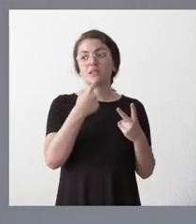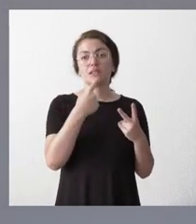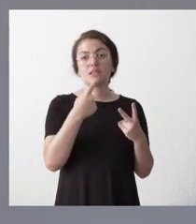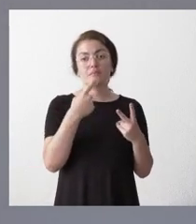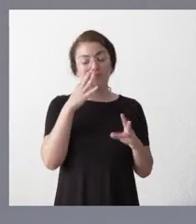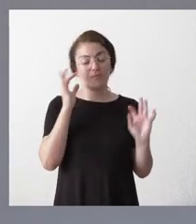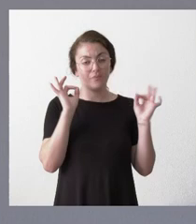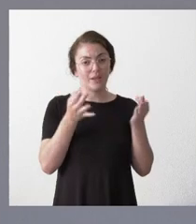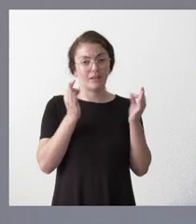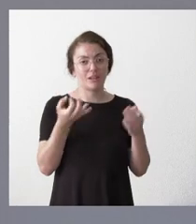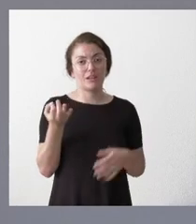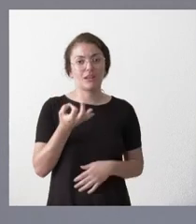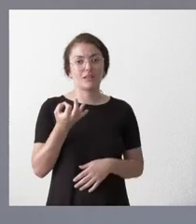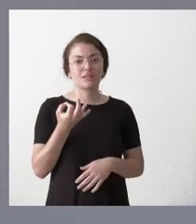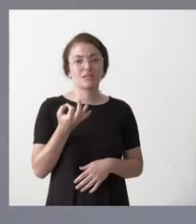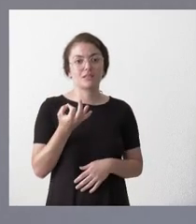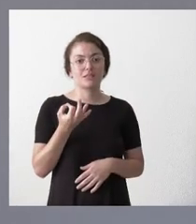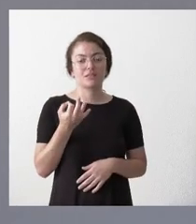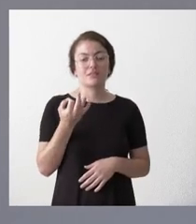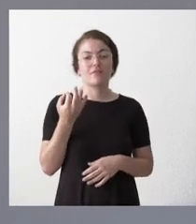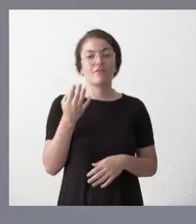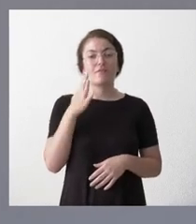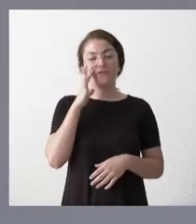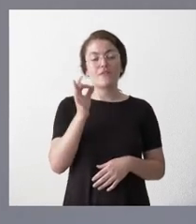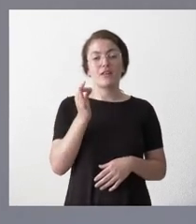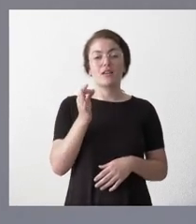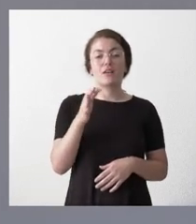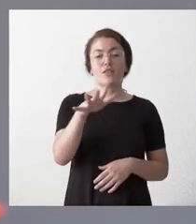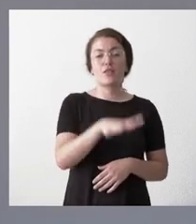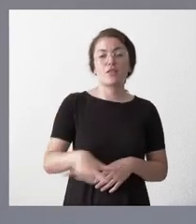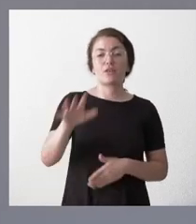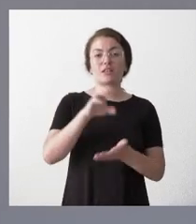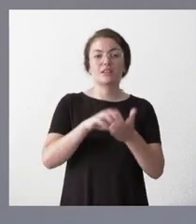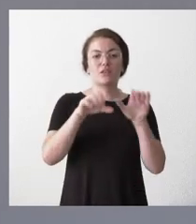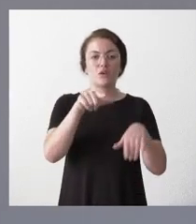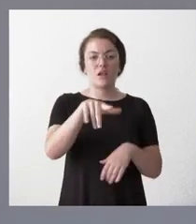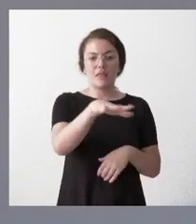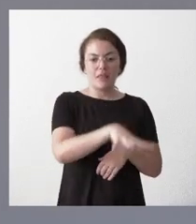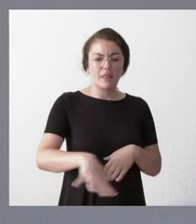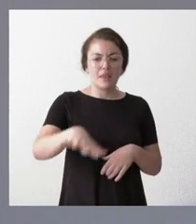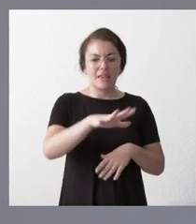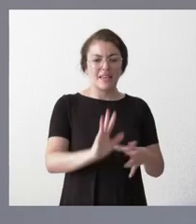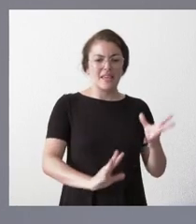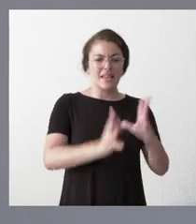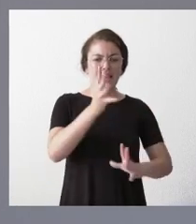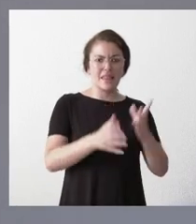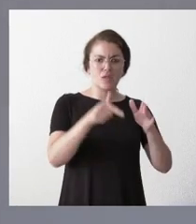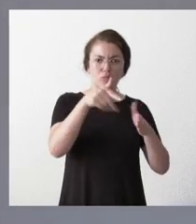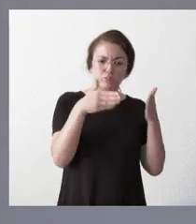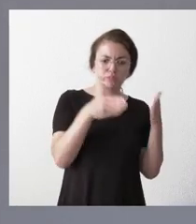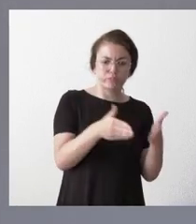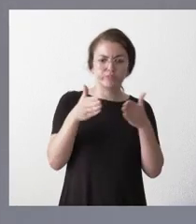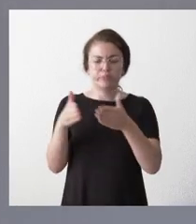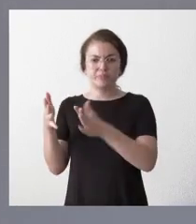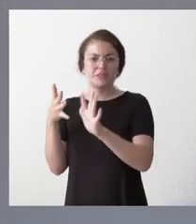que es que hay determinadas zonas de Castilla y León donde se concentran los incendios, o dicho de otra forma, la distribución de